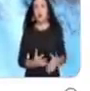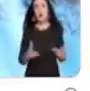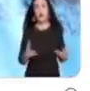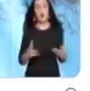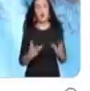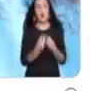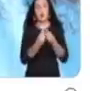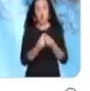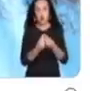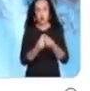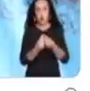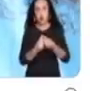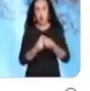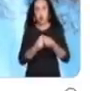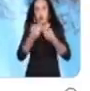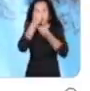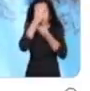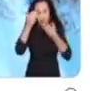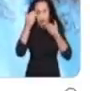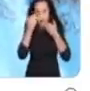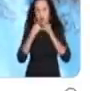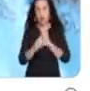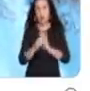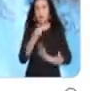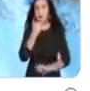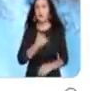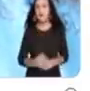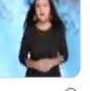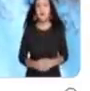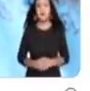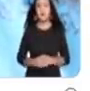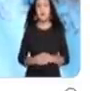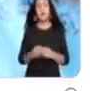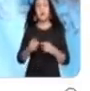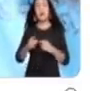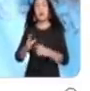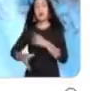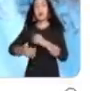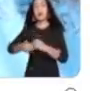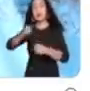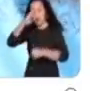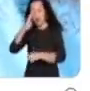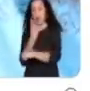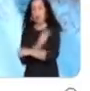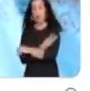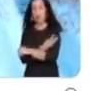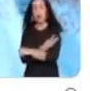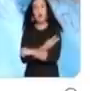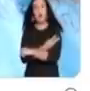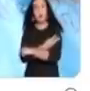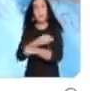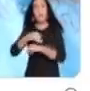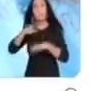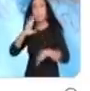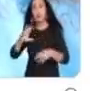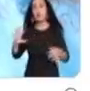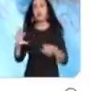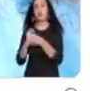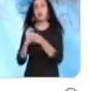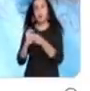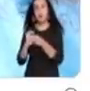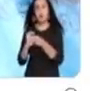esto esta dinámica fue más allá de la relación del ejército nacional con estas estructuras criminales en contravía